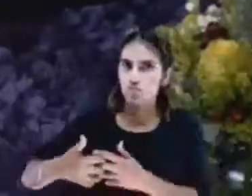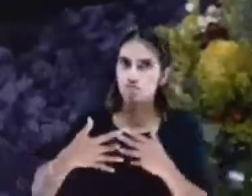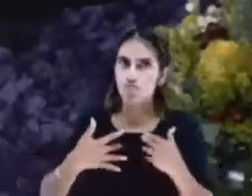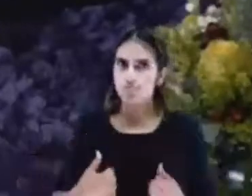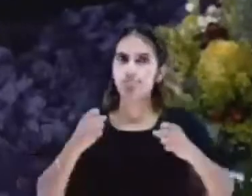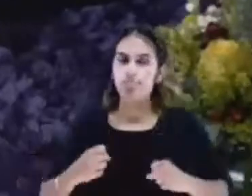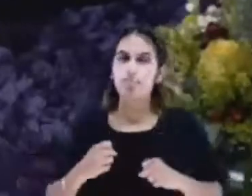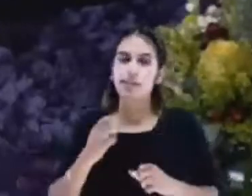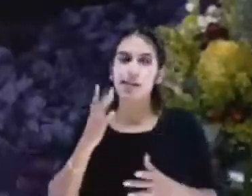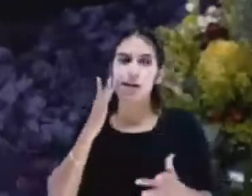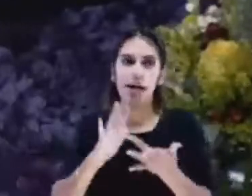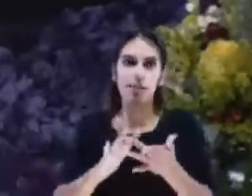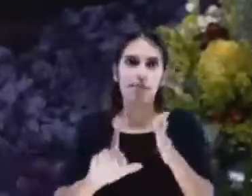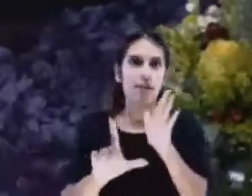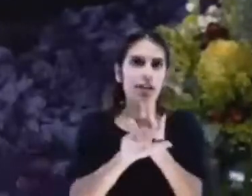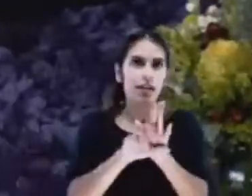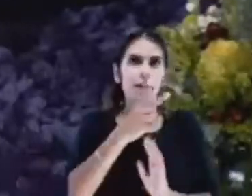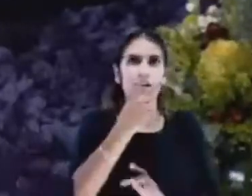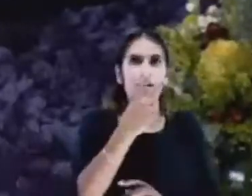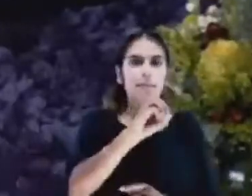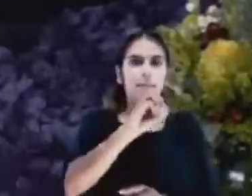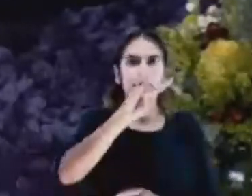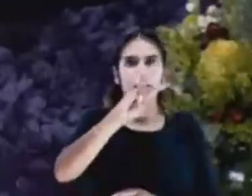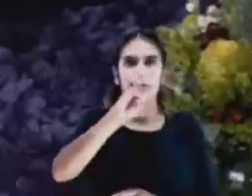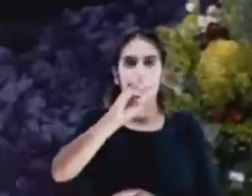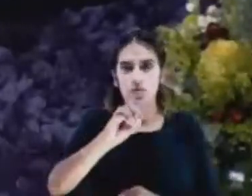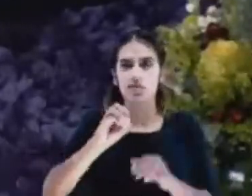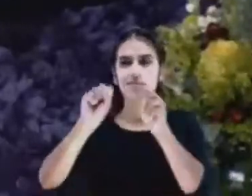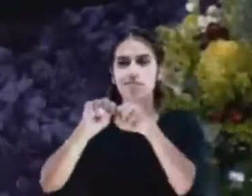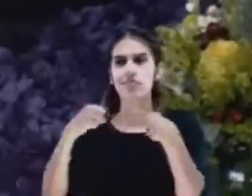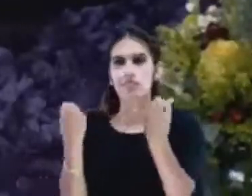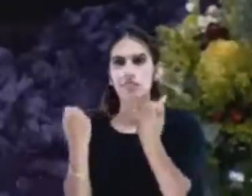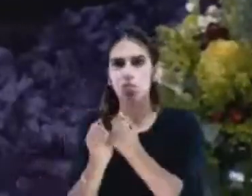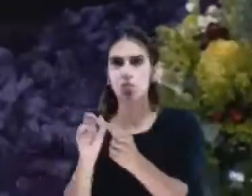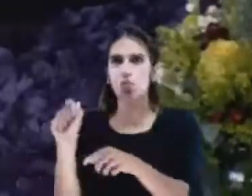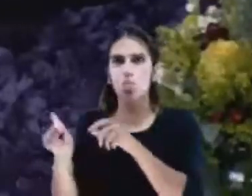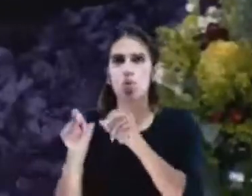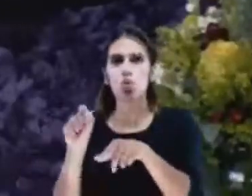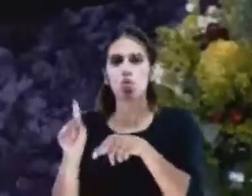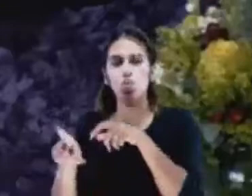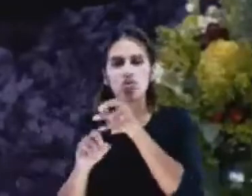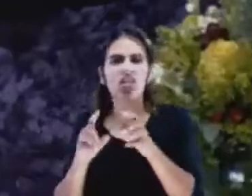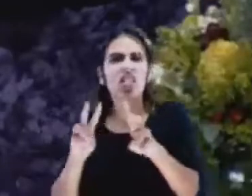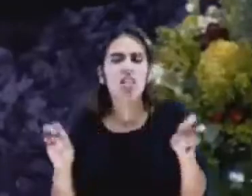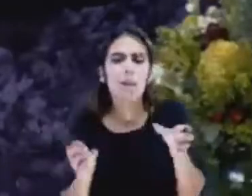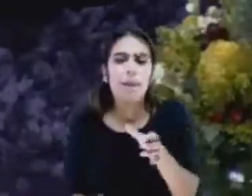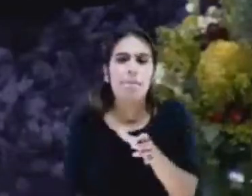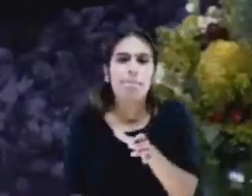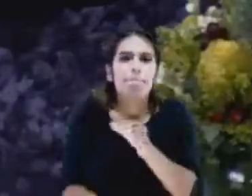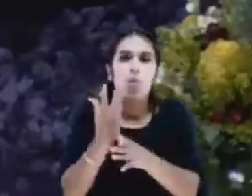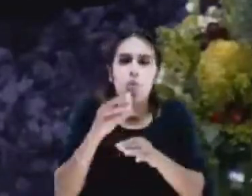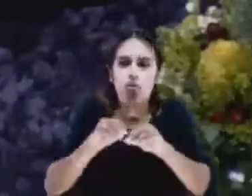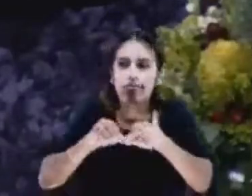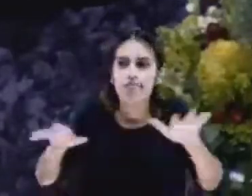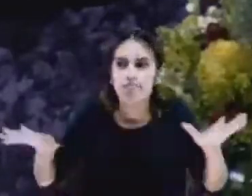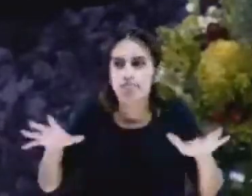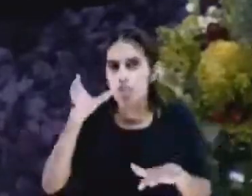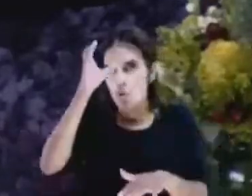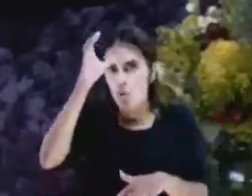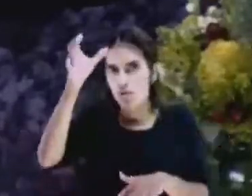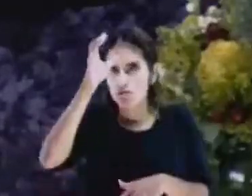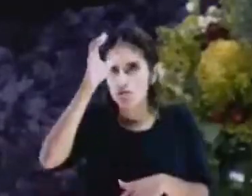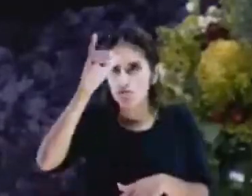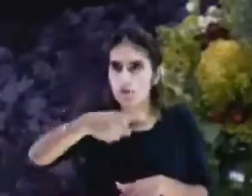a la sala de consultas sobre emitir conceptos para ayudar a resolver controversias jurídicas